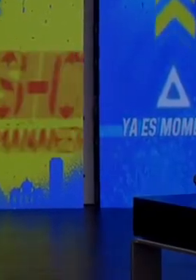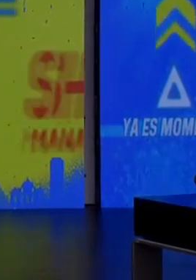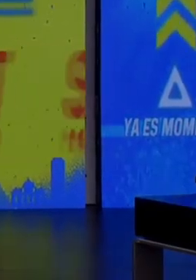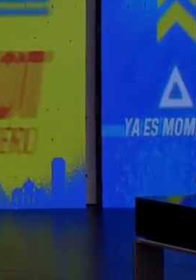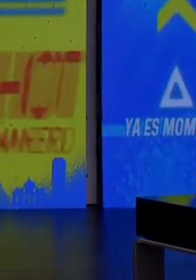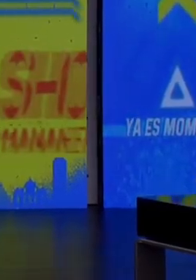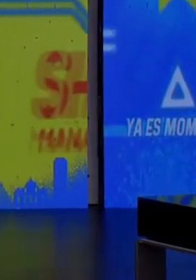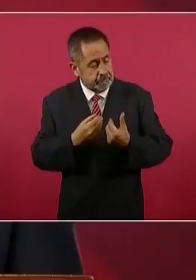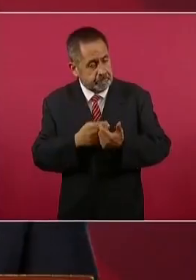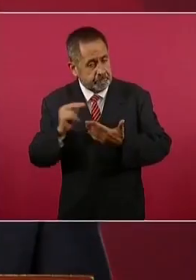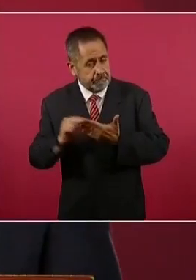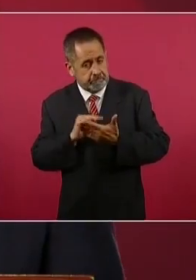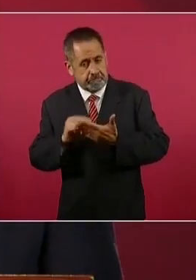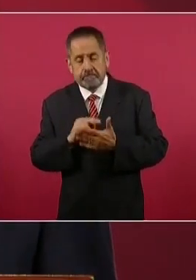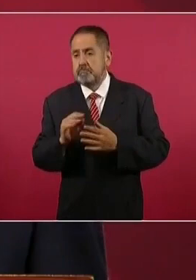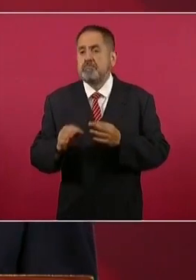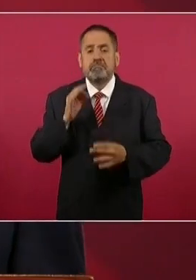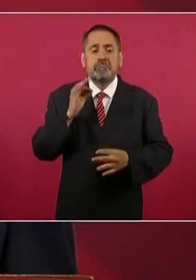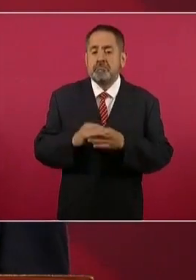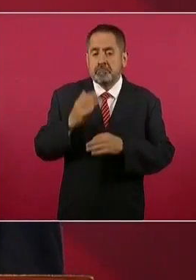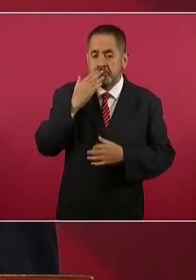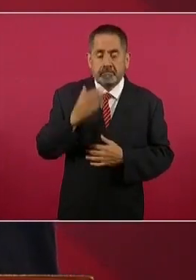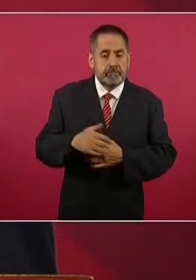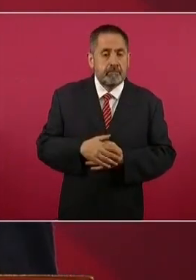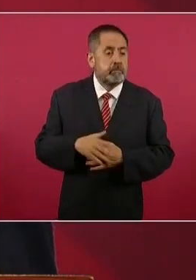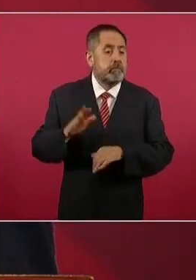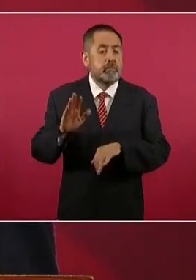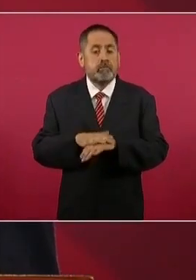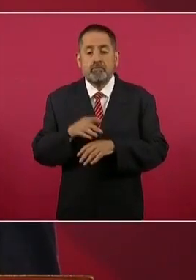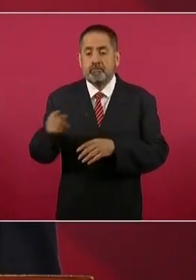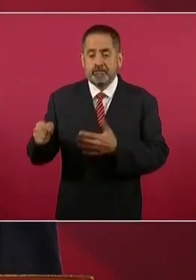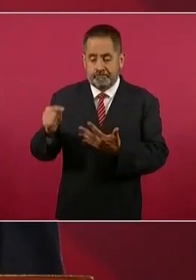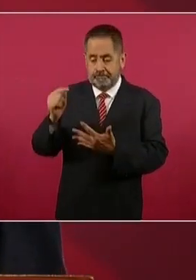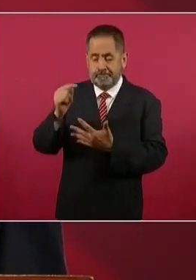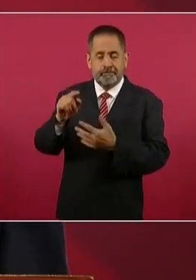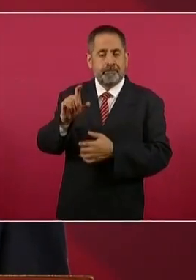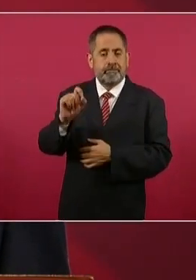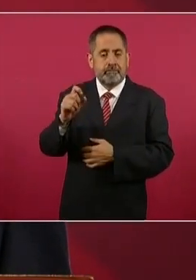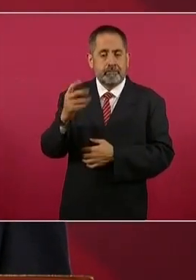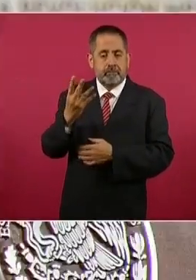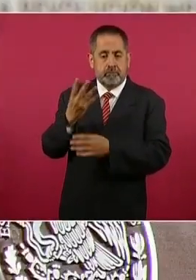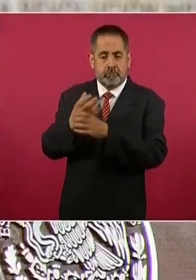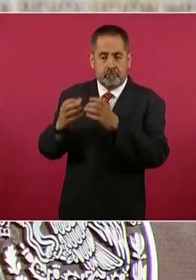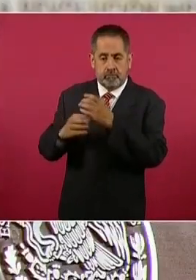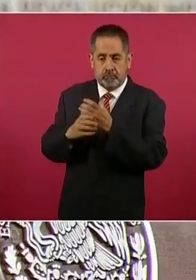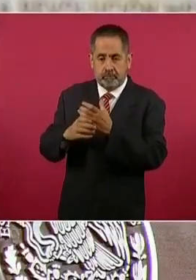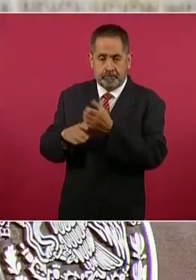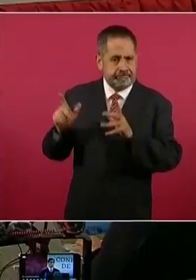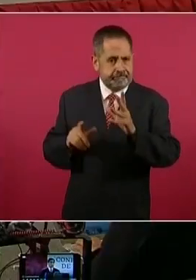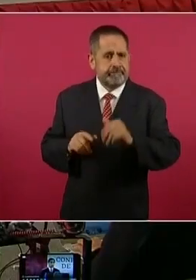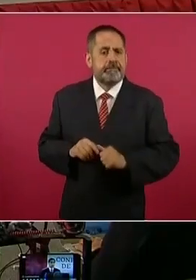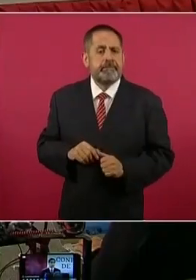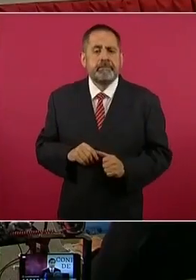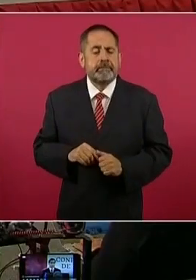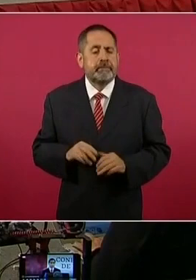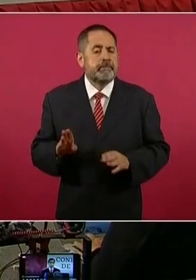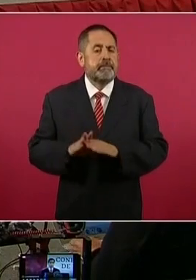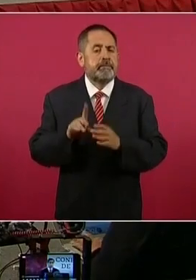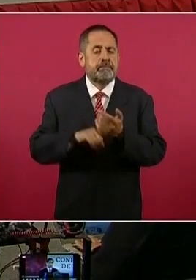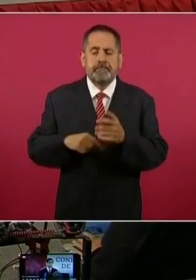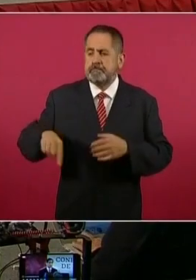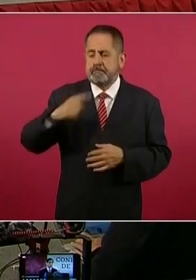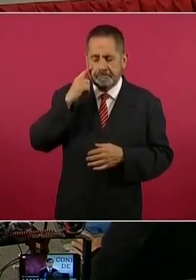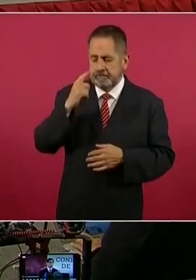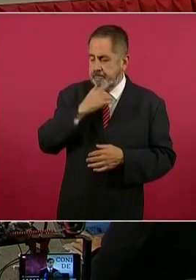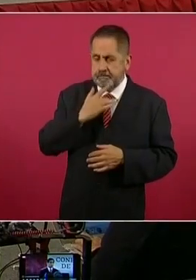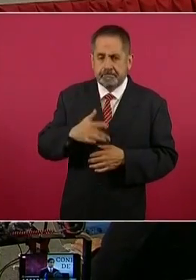precios. La canasta básica de 24 productos se ha estabilizado. Lo que estimamos